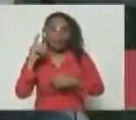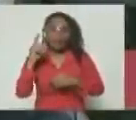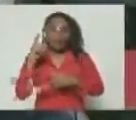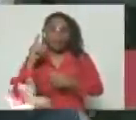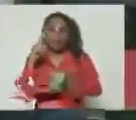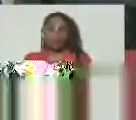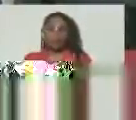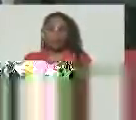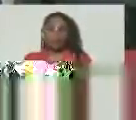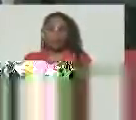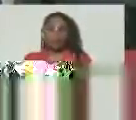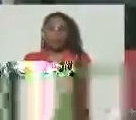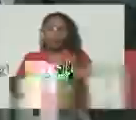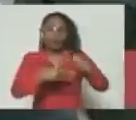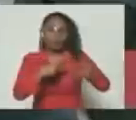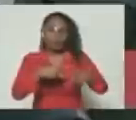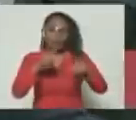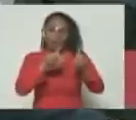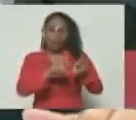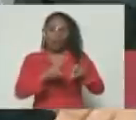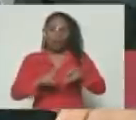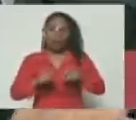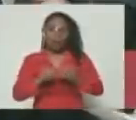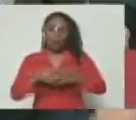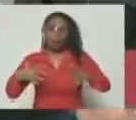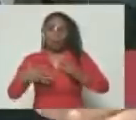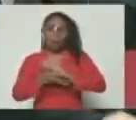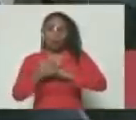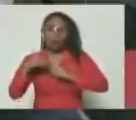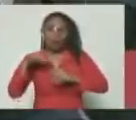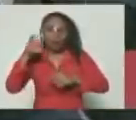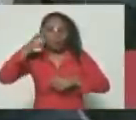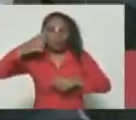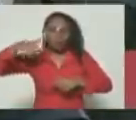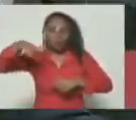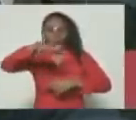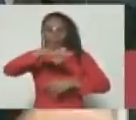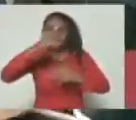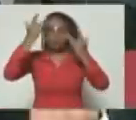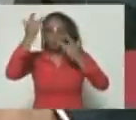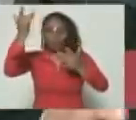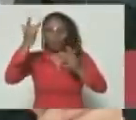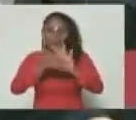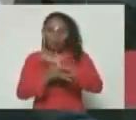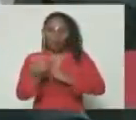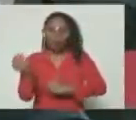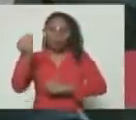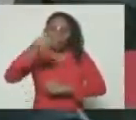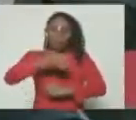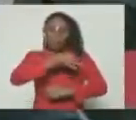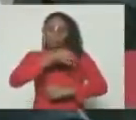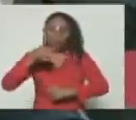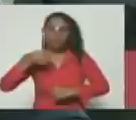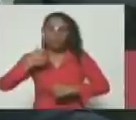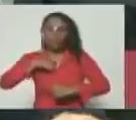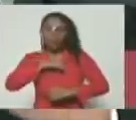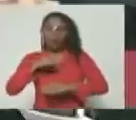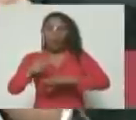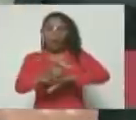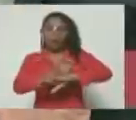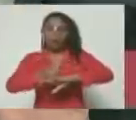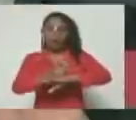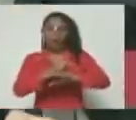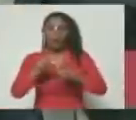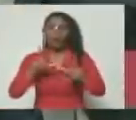del campo. Ciudades inteligentes va a ser posible que sea mucho más eficiente en nuestros gobiernos